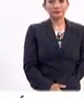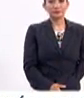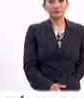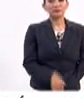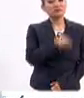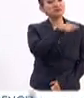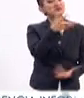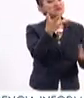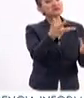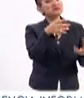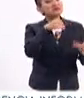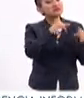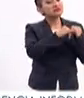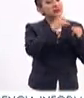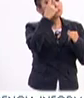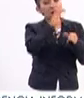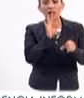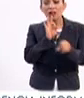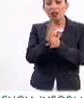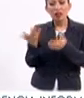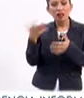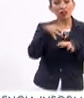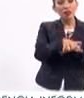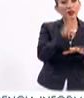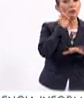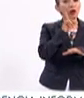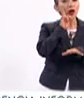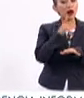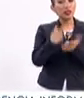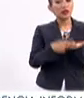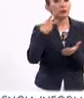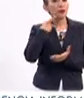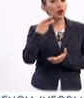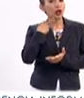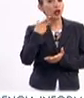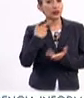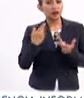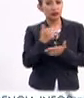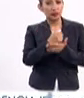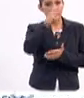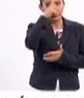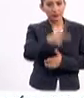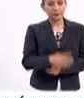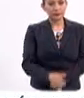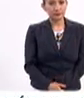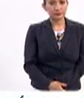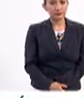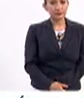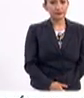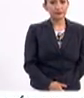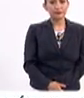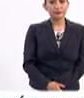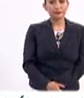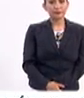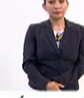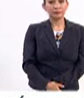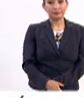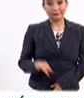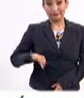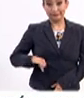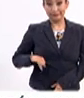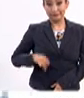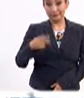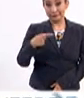¿Qué hace el instituto para garantizar la inclusión de la mujer en la política de la Ciudad de México? Bueno, pues